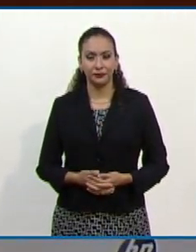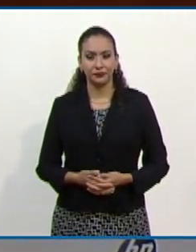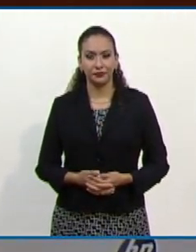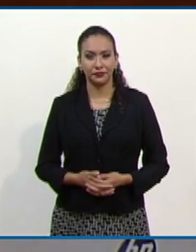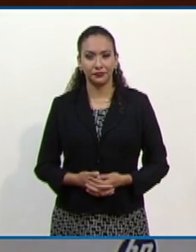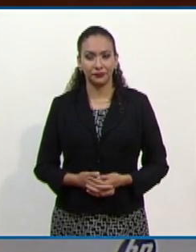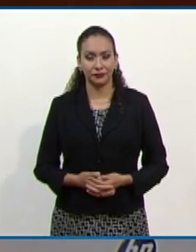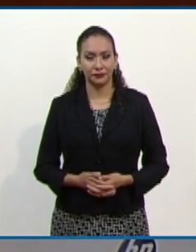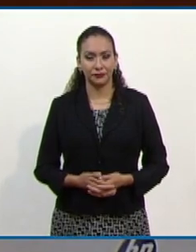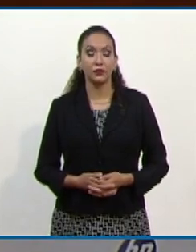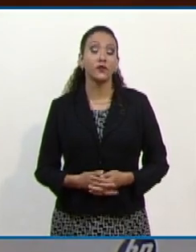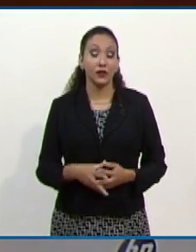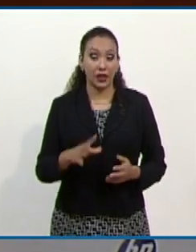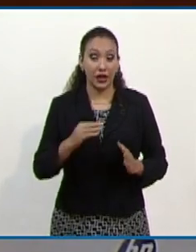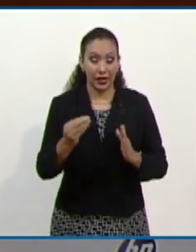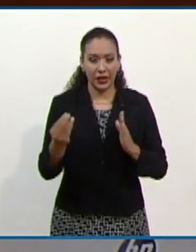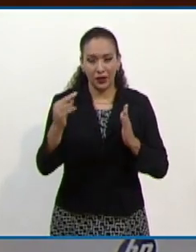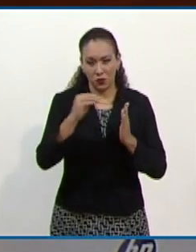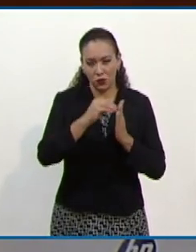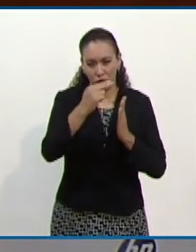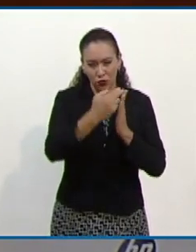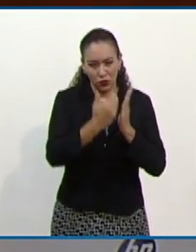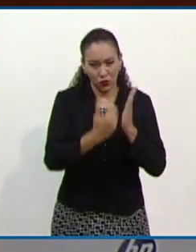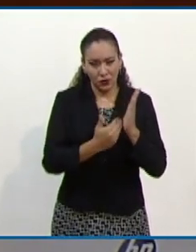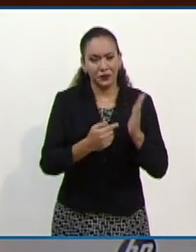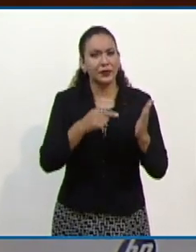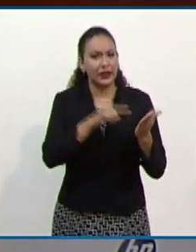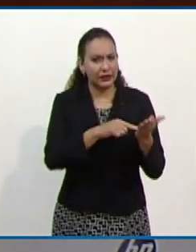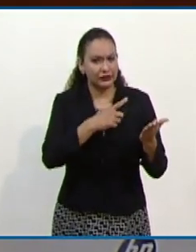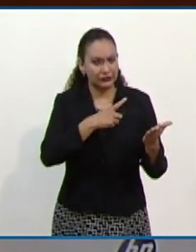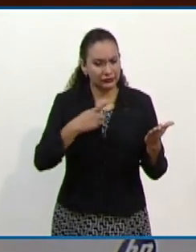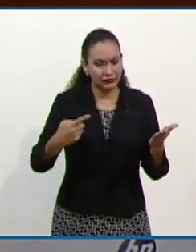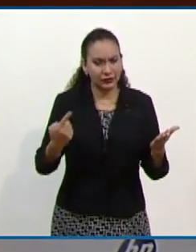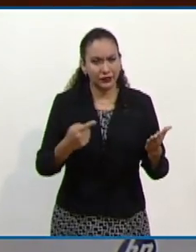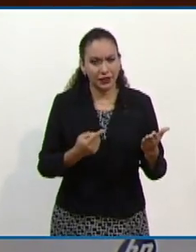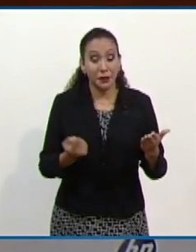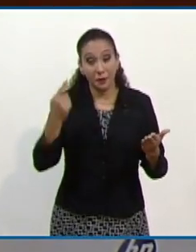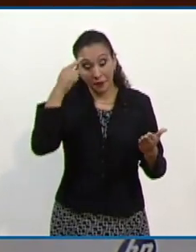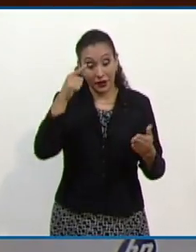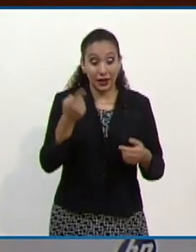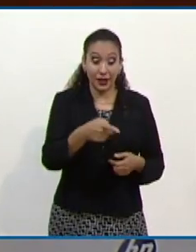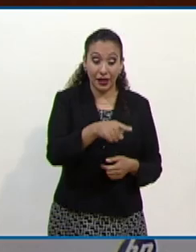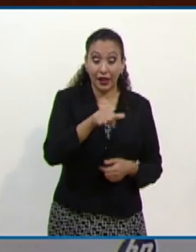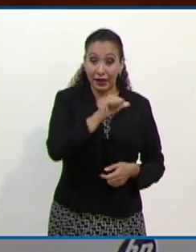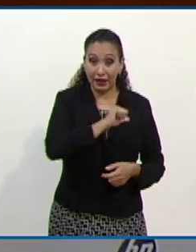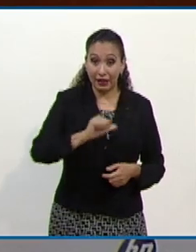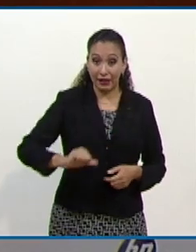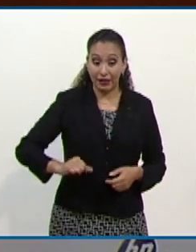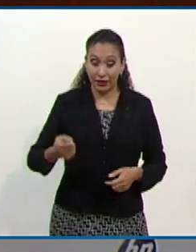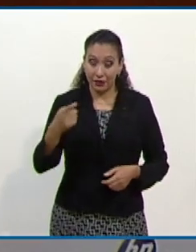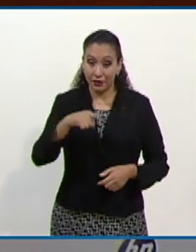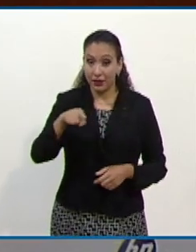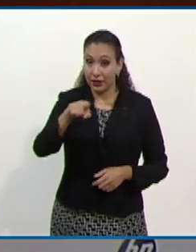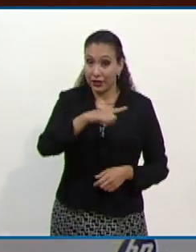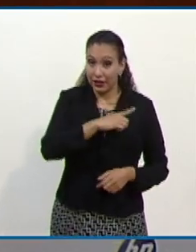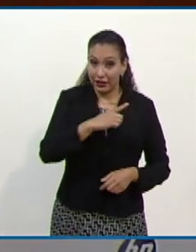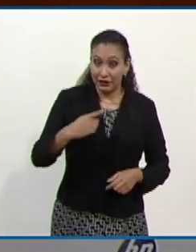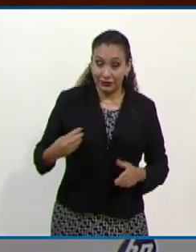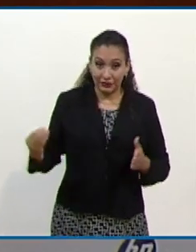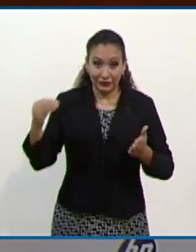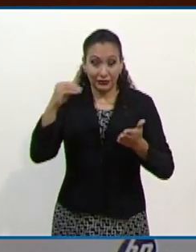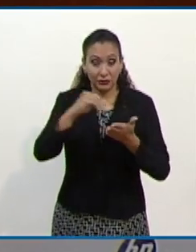Que la normatividad impugnada esté obligando a las alcaldías a llevar a cabo el balizamiento de los